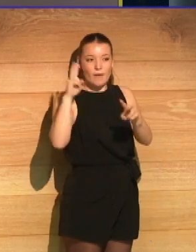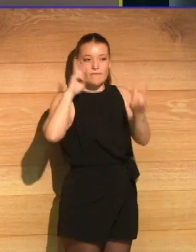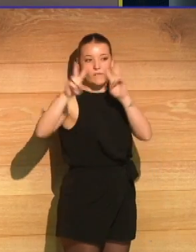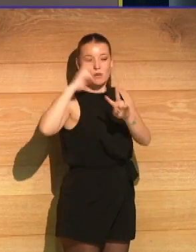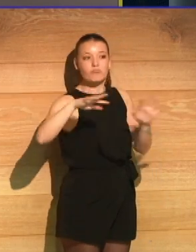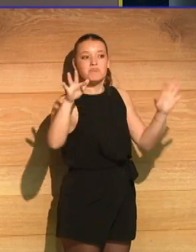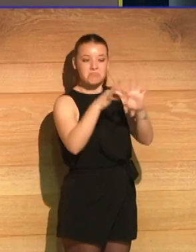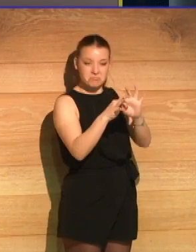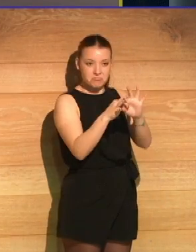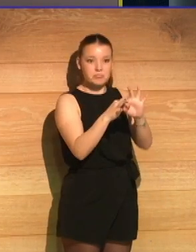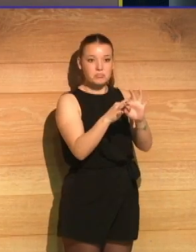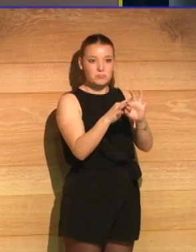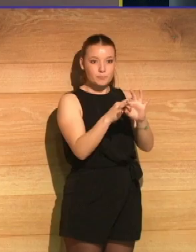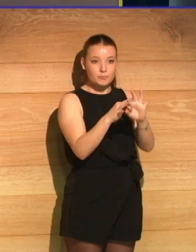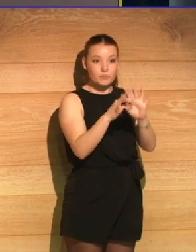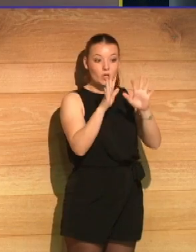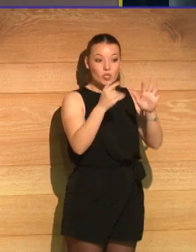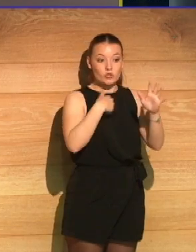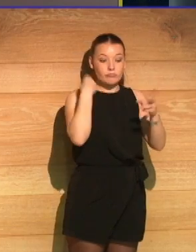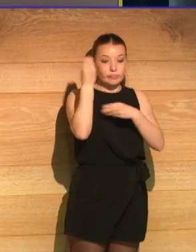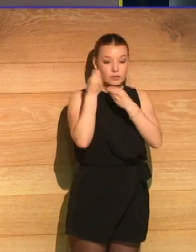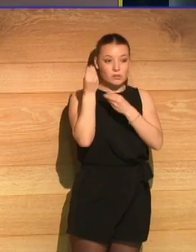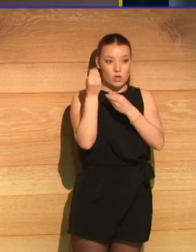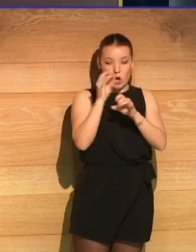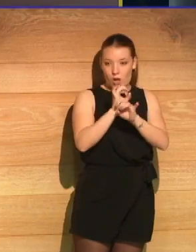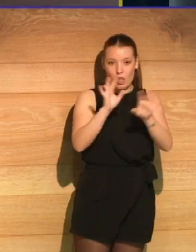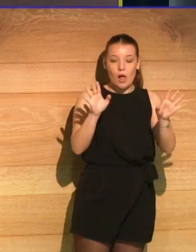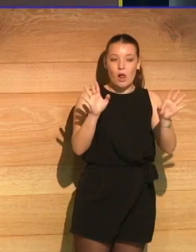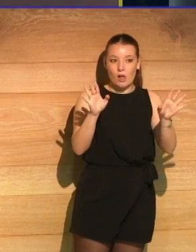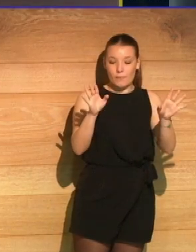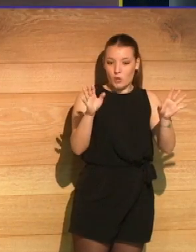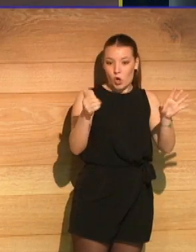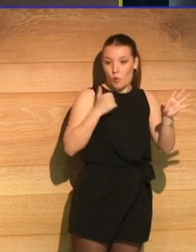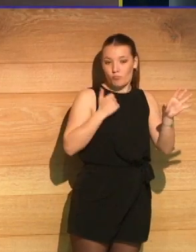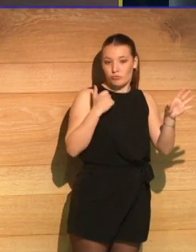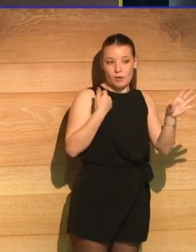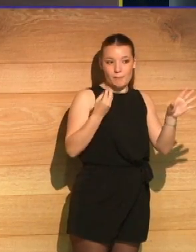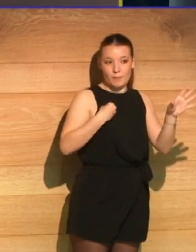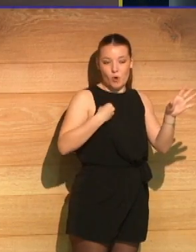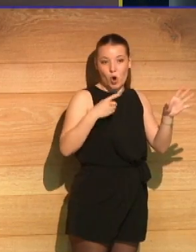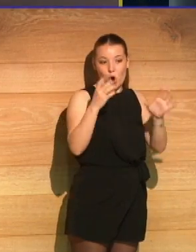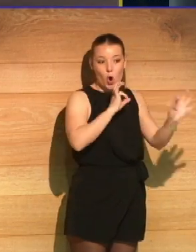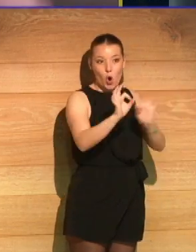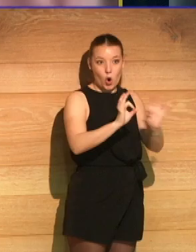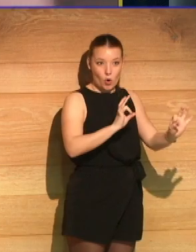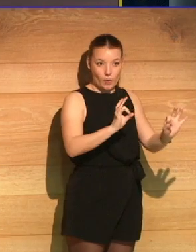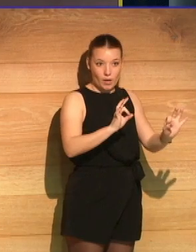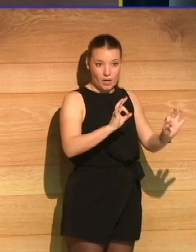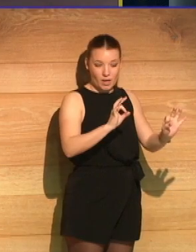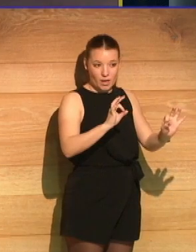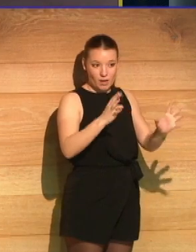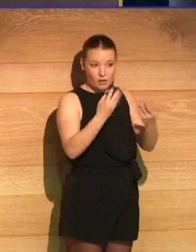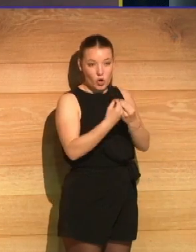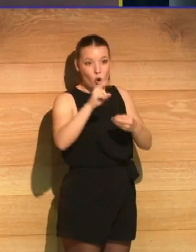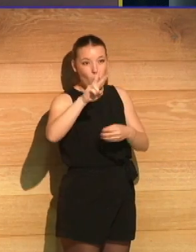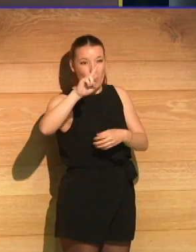visuales, pero pues claro, la oportunidad de retomar la obra con hoy,